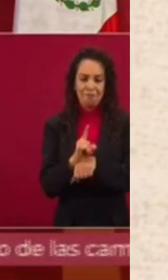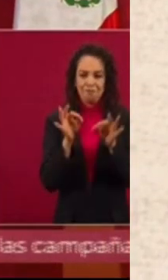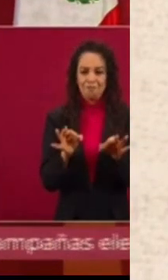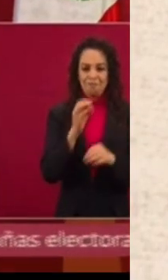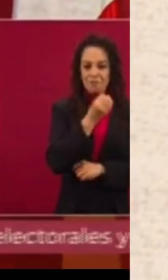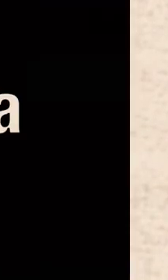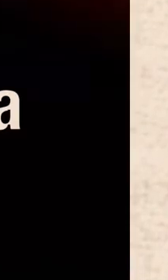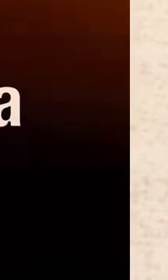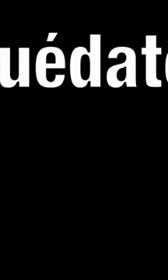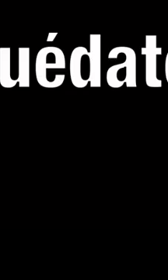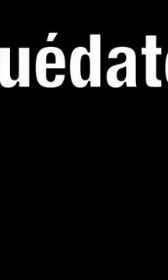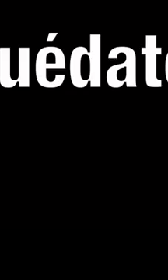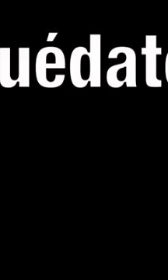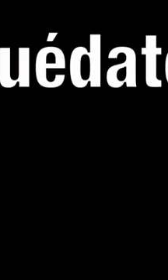Negativas, siete.